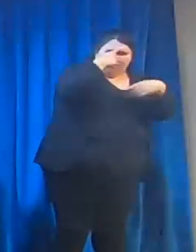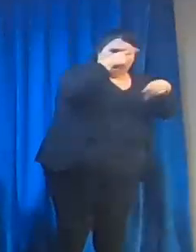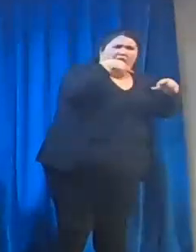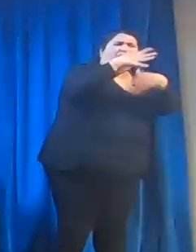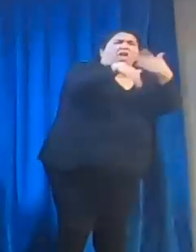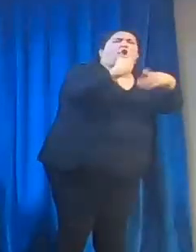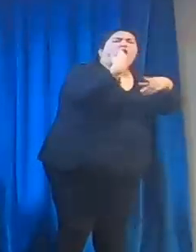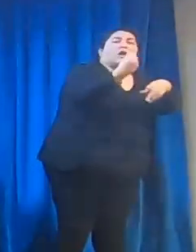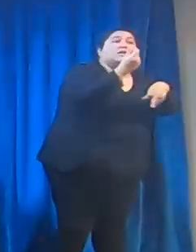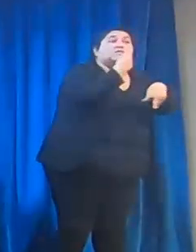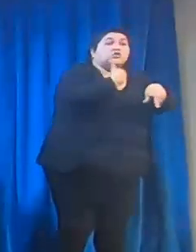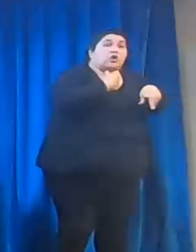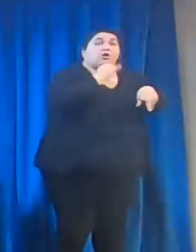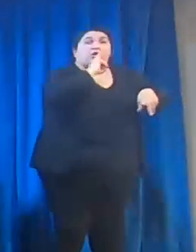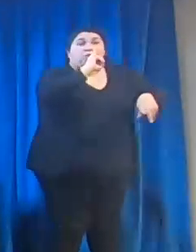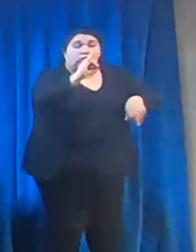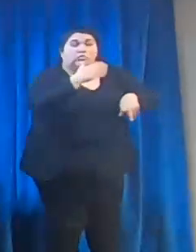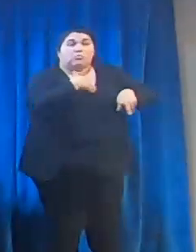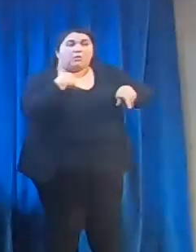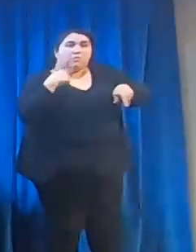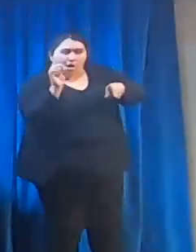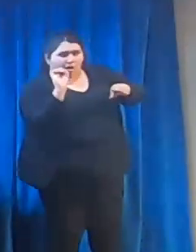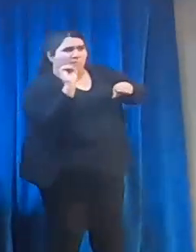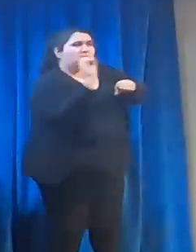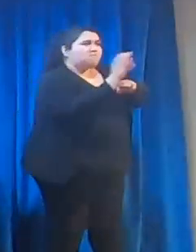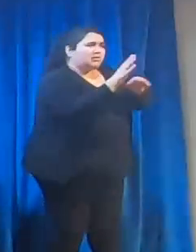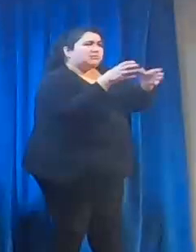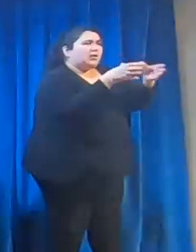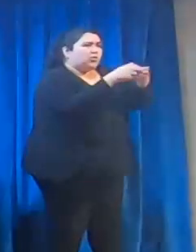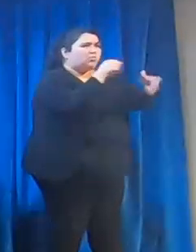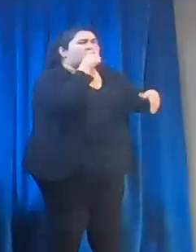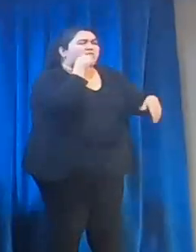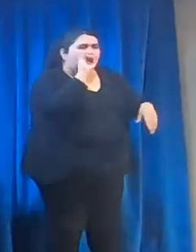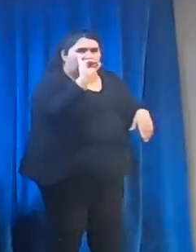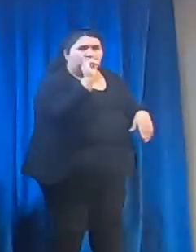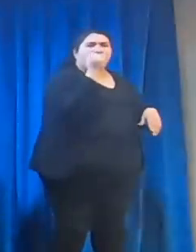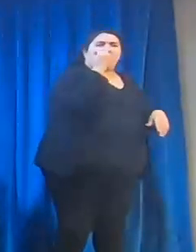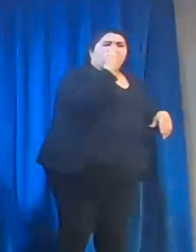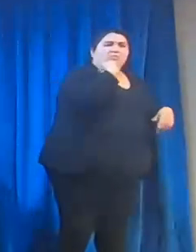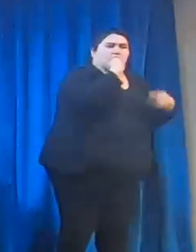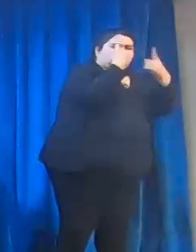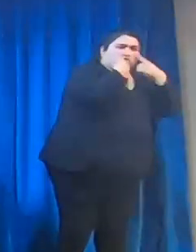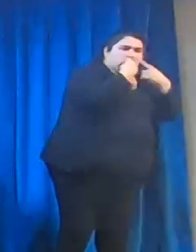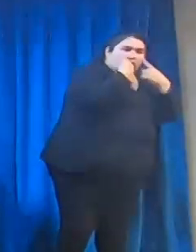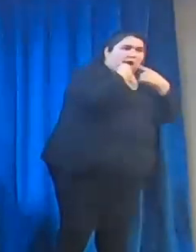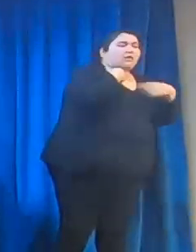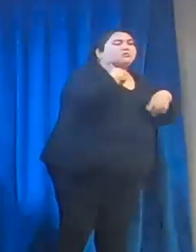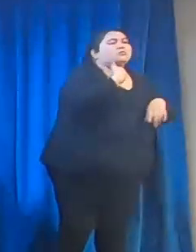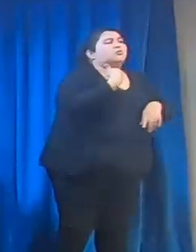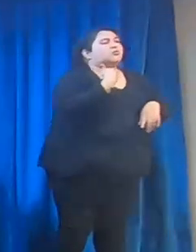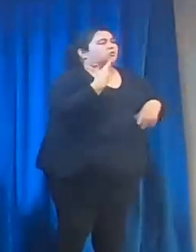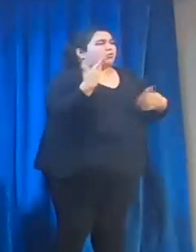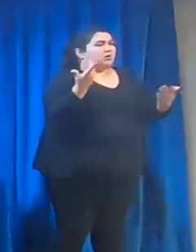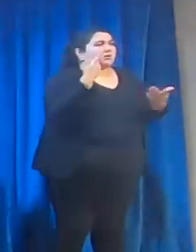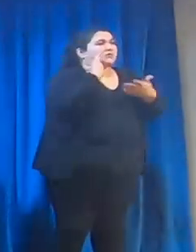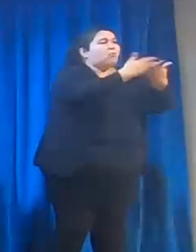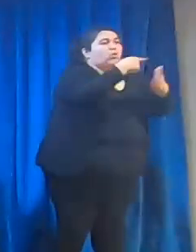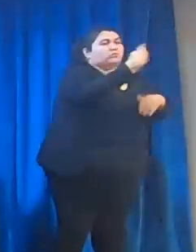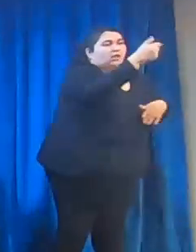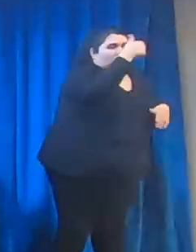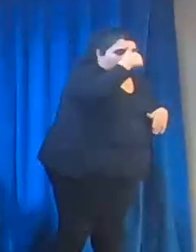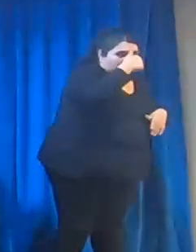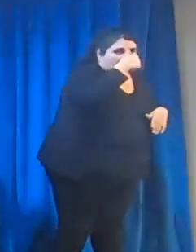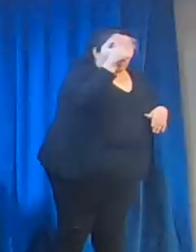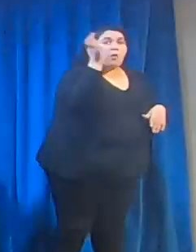Y el lío que se lo digo a mi mamá, lo cuenta el grupo de mamás, lo publica en Facebook, me filma cuando estoy llorando, se lo muestra a mi abuela el domingo, o